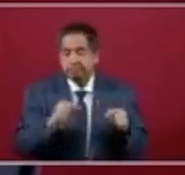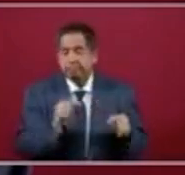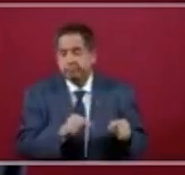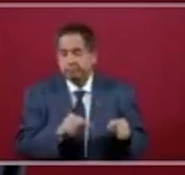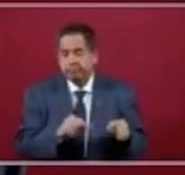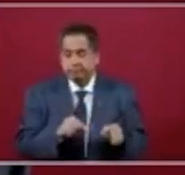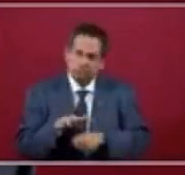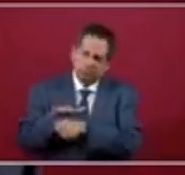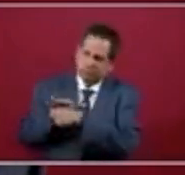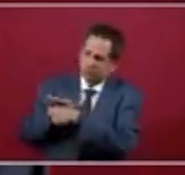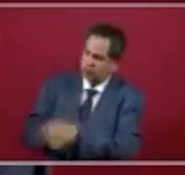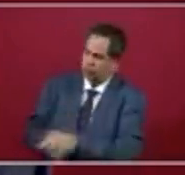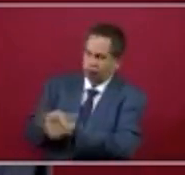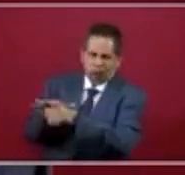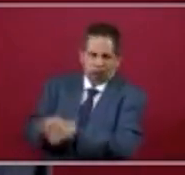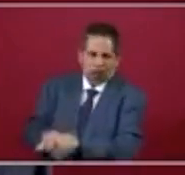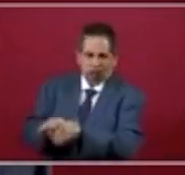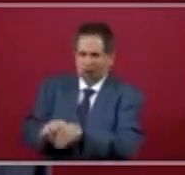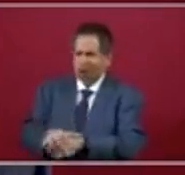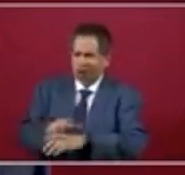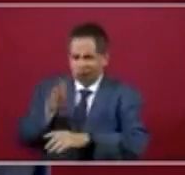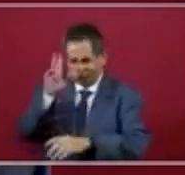la represión.